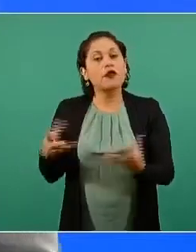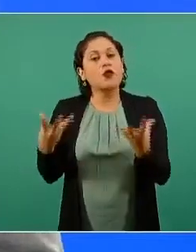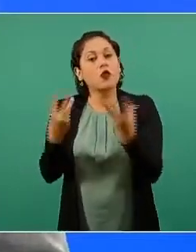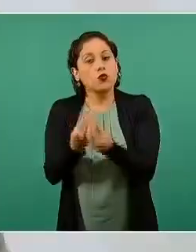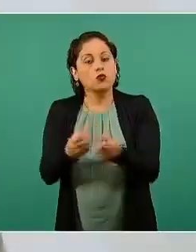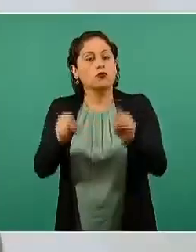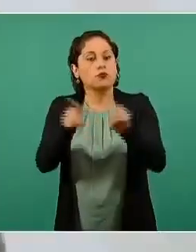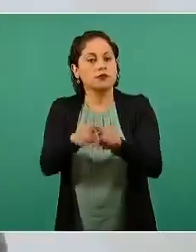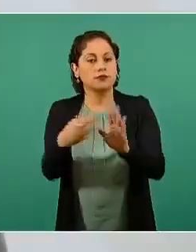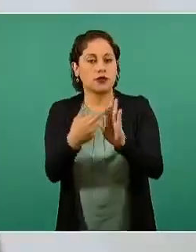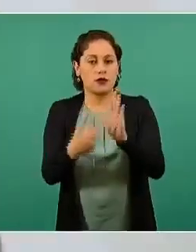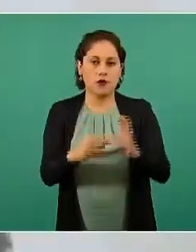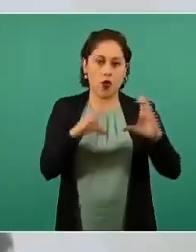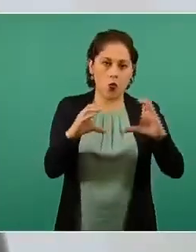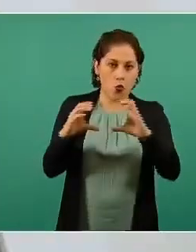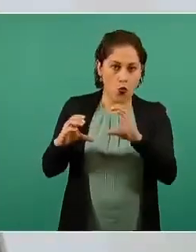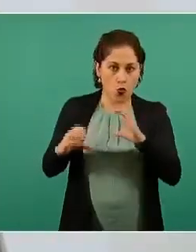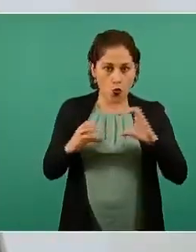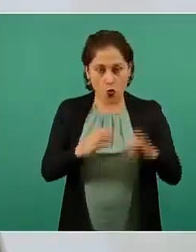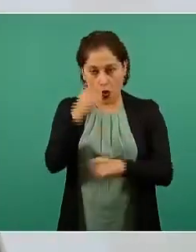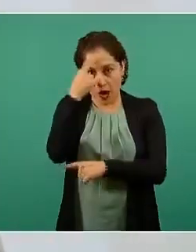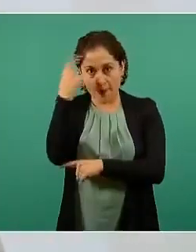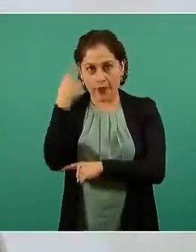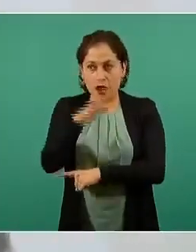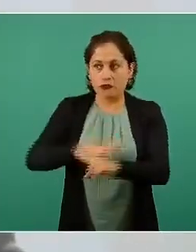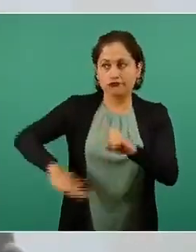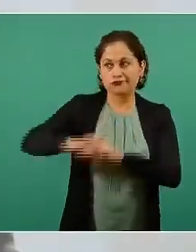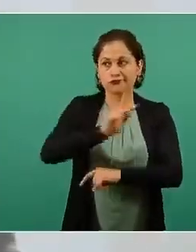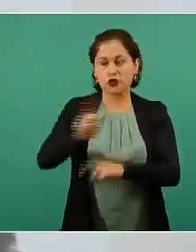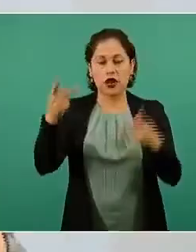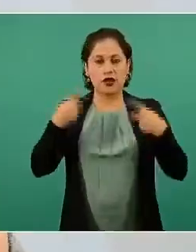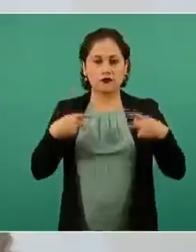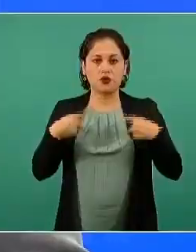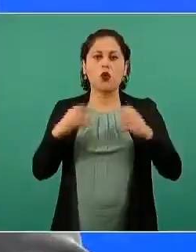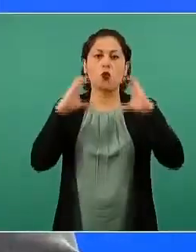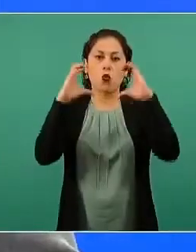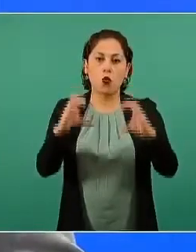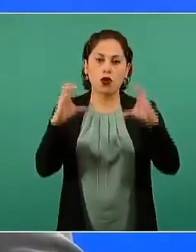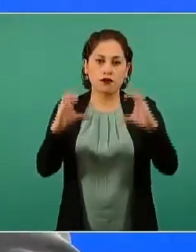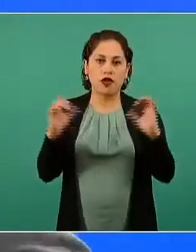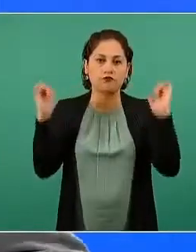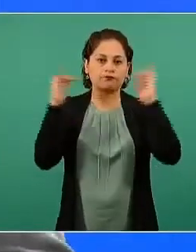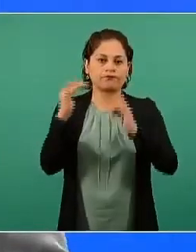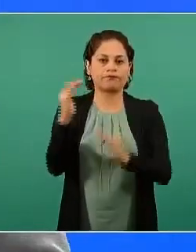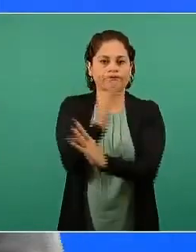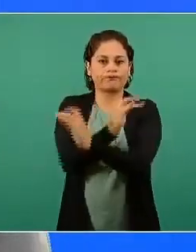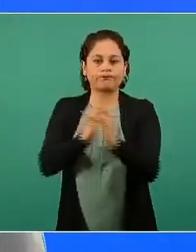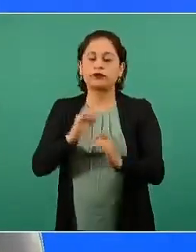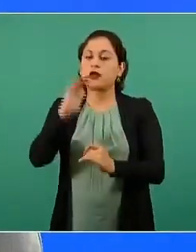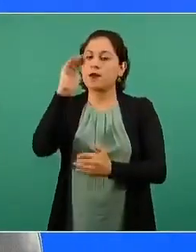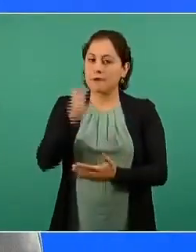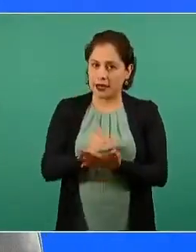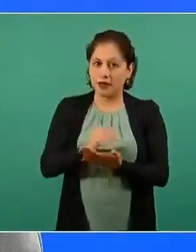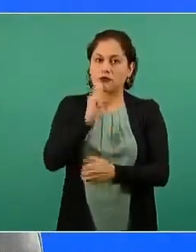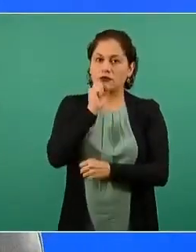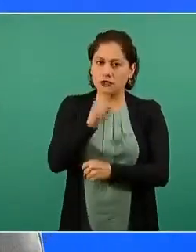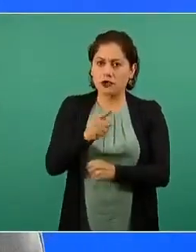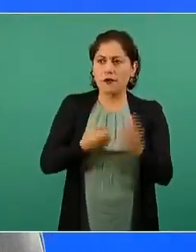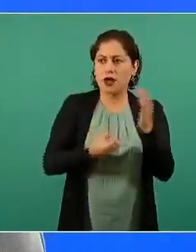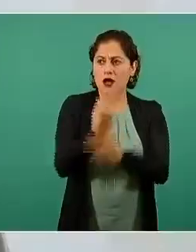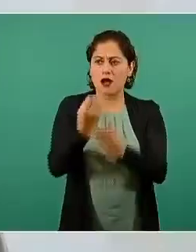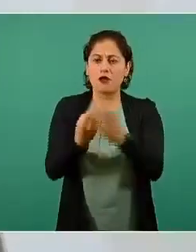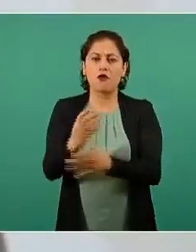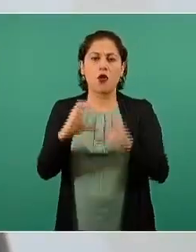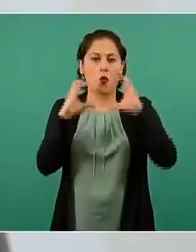de cuidado, de disminución de la circulación de personas y de cada persona que realiza alguna actividad tener el máximo de cuidados.